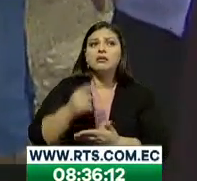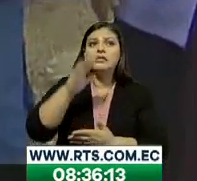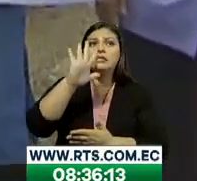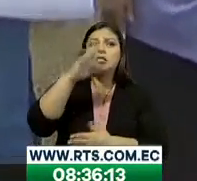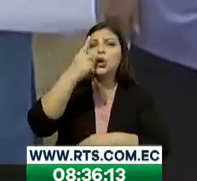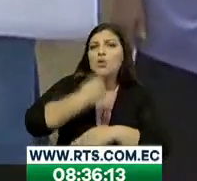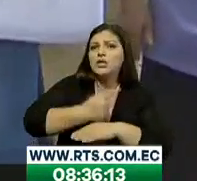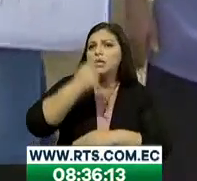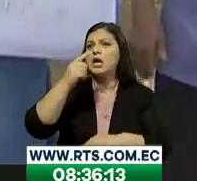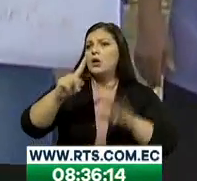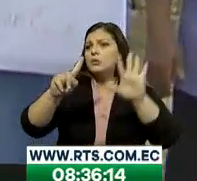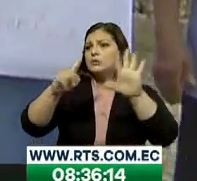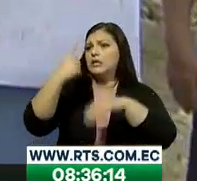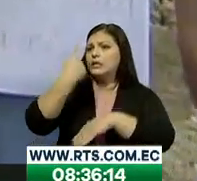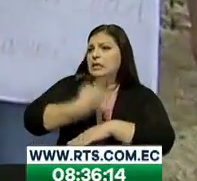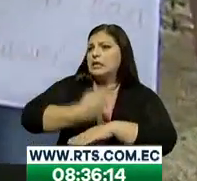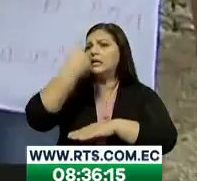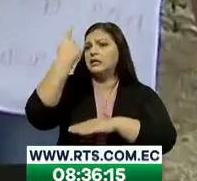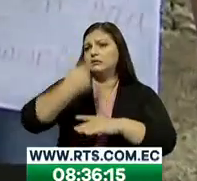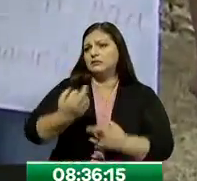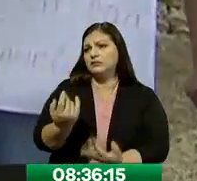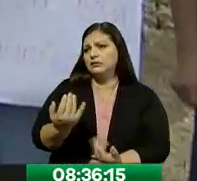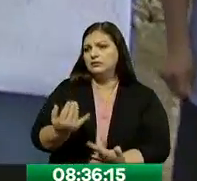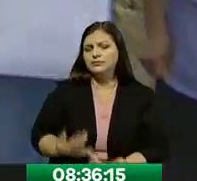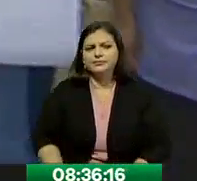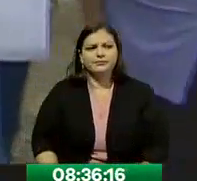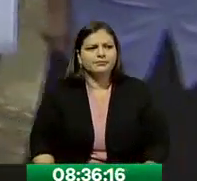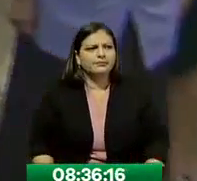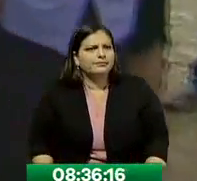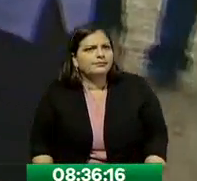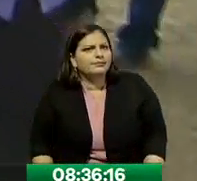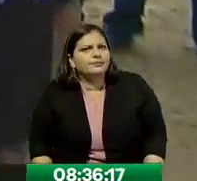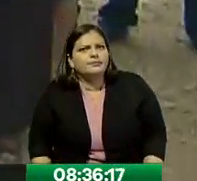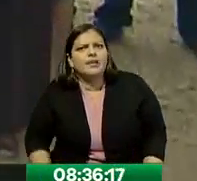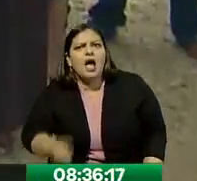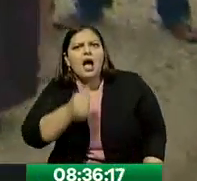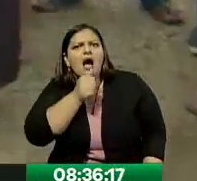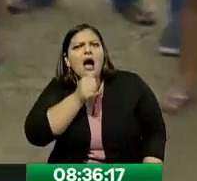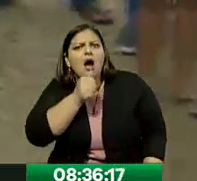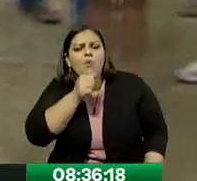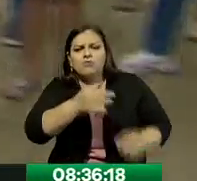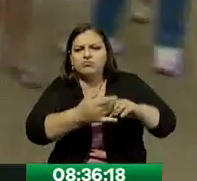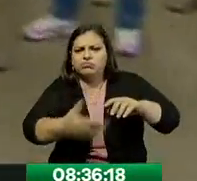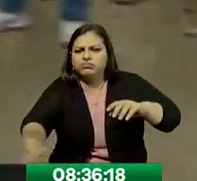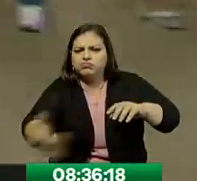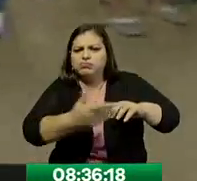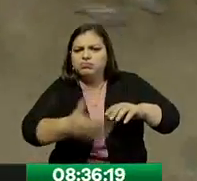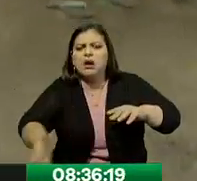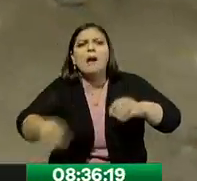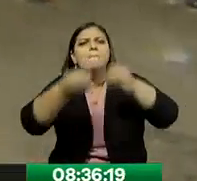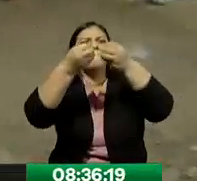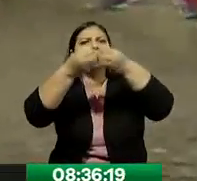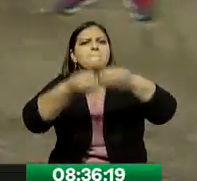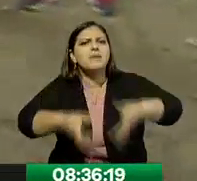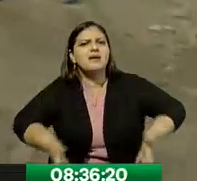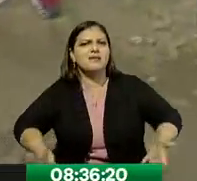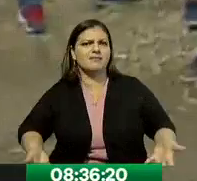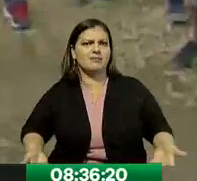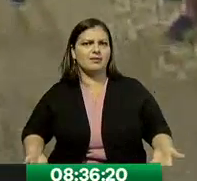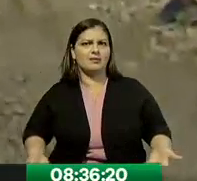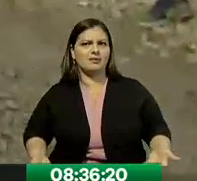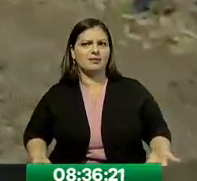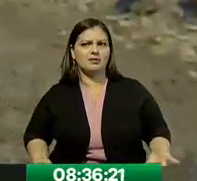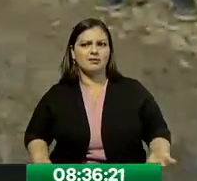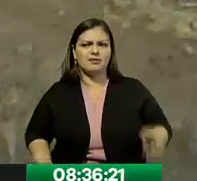sigue desperdiciando la desperdiciando usted viera como todos nuestros patios nosotros vivimos en este sector como están afectados con esta